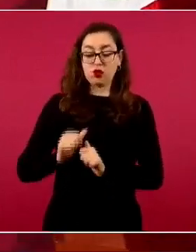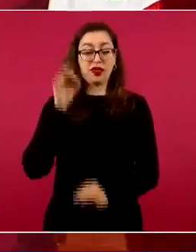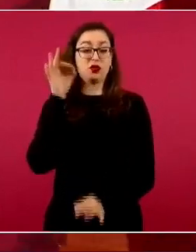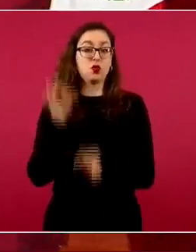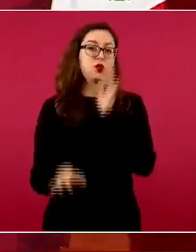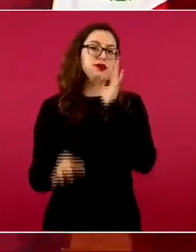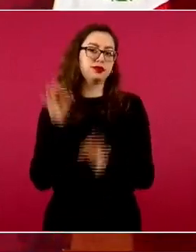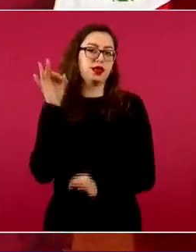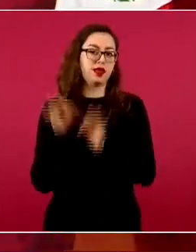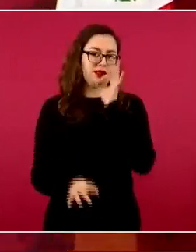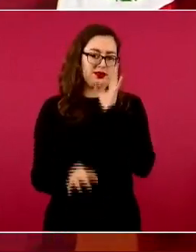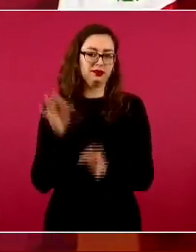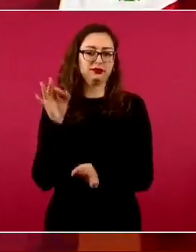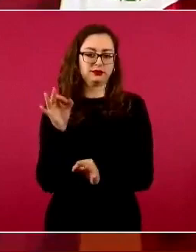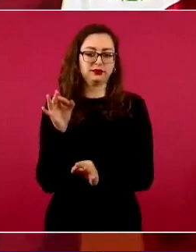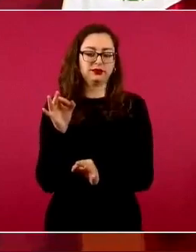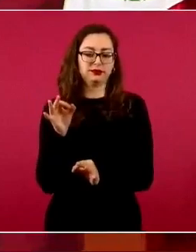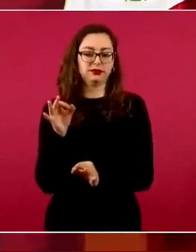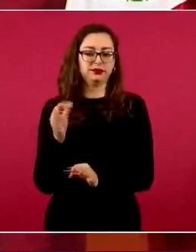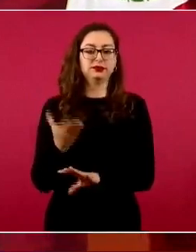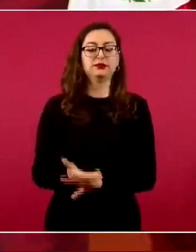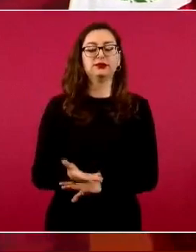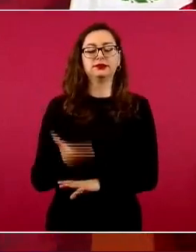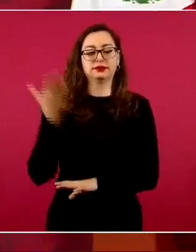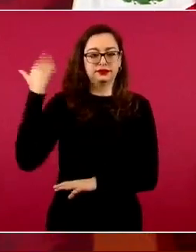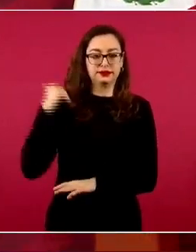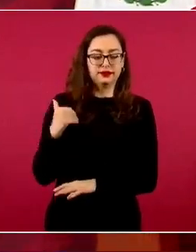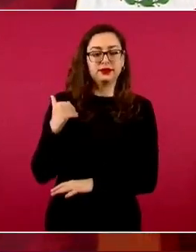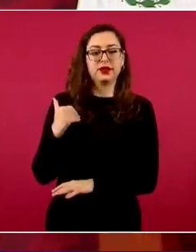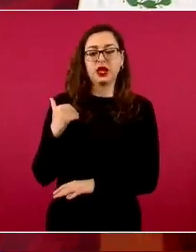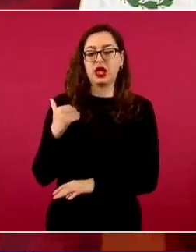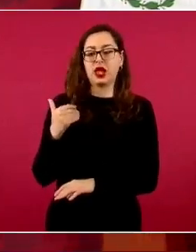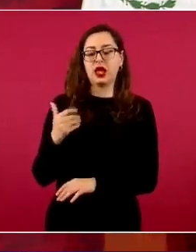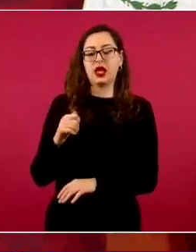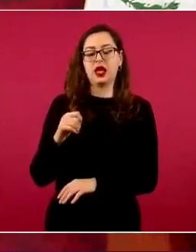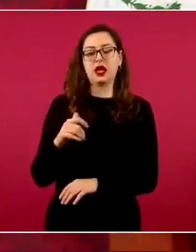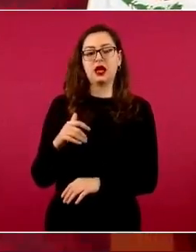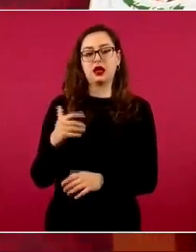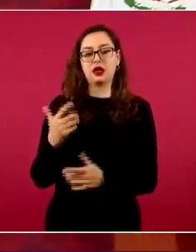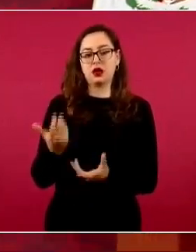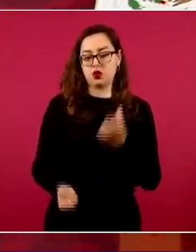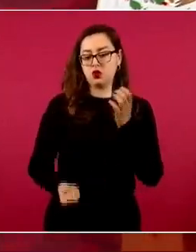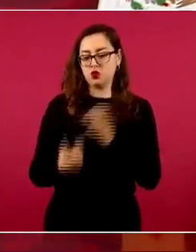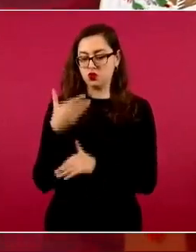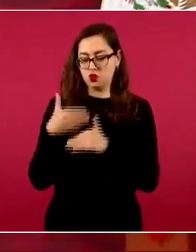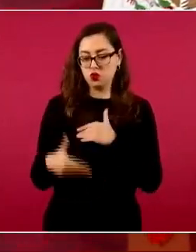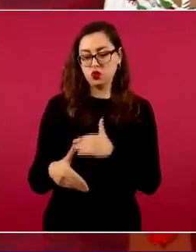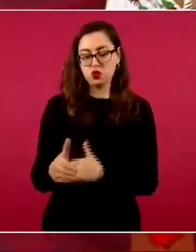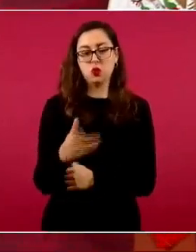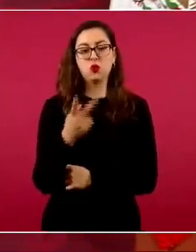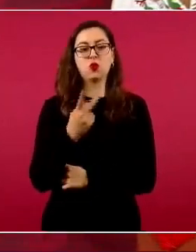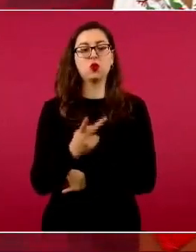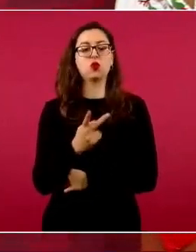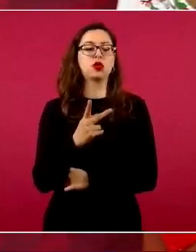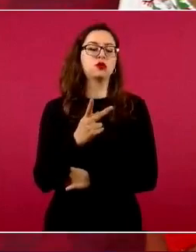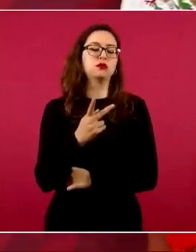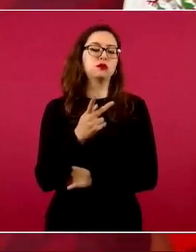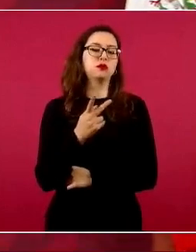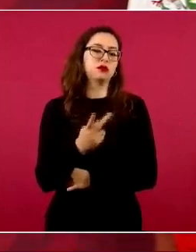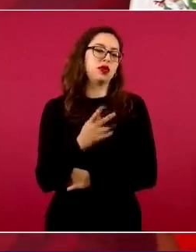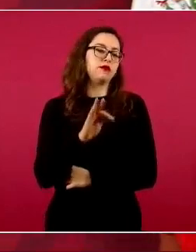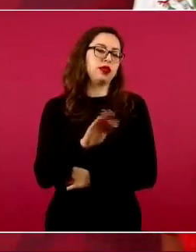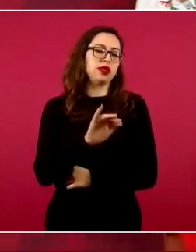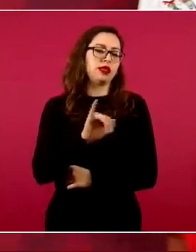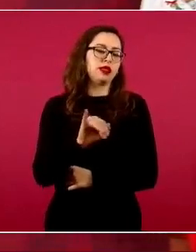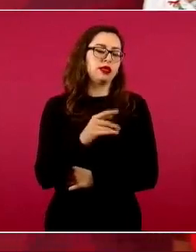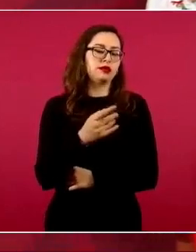tanto en la antigua Procuraduría como en el Poder Judicial,